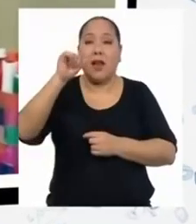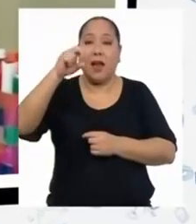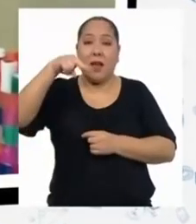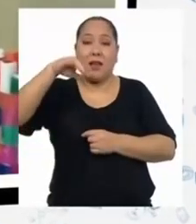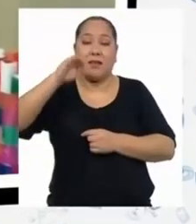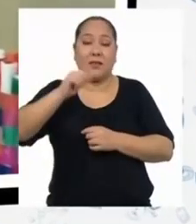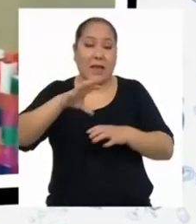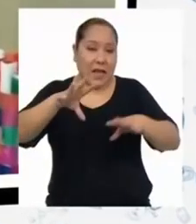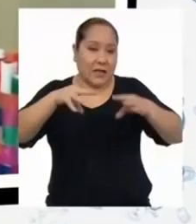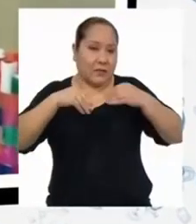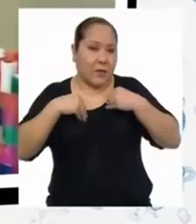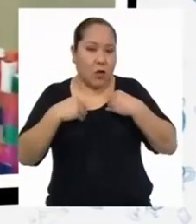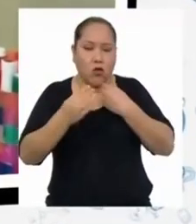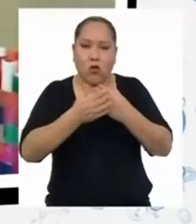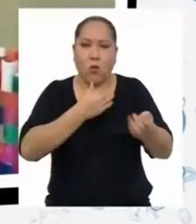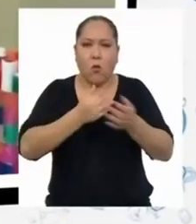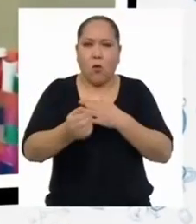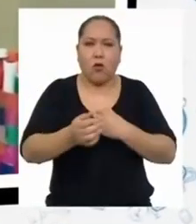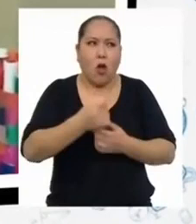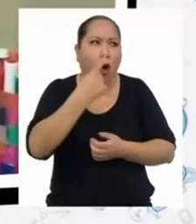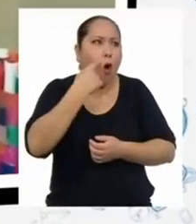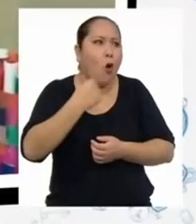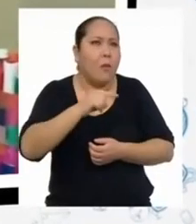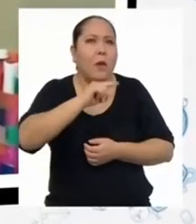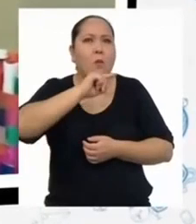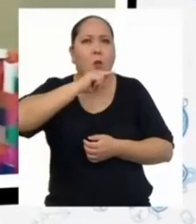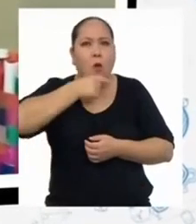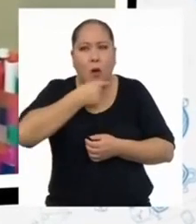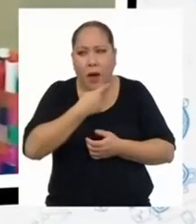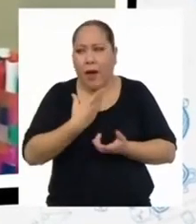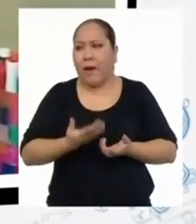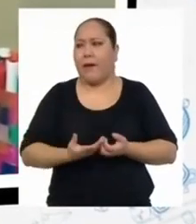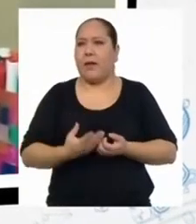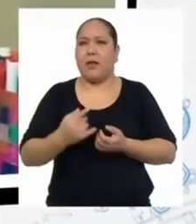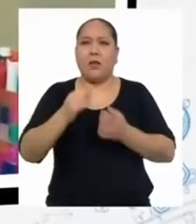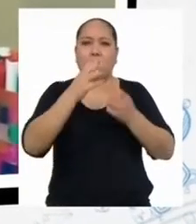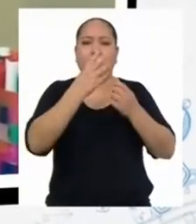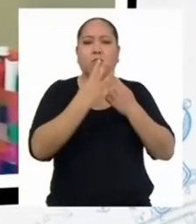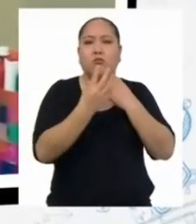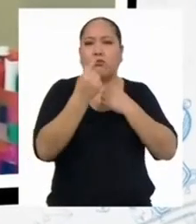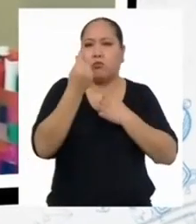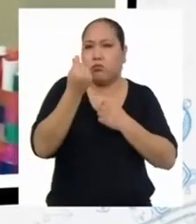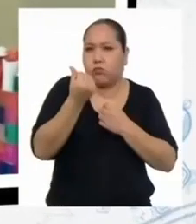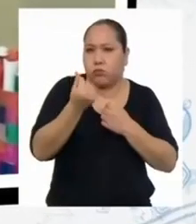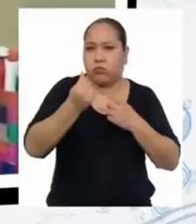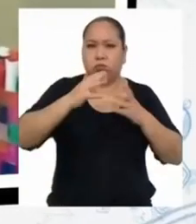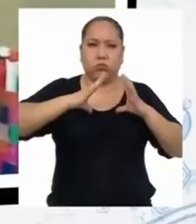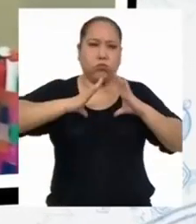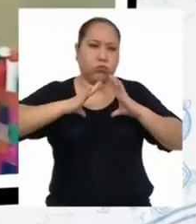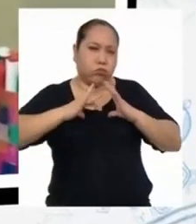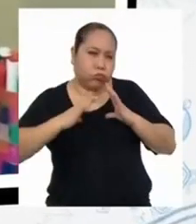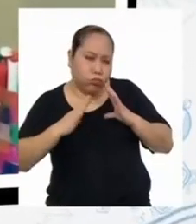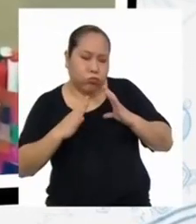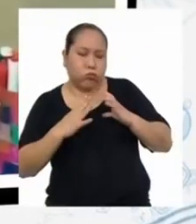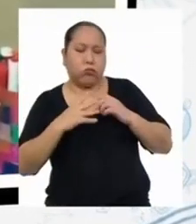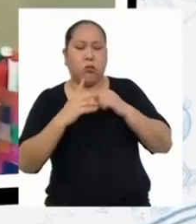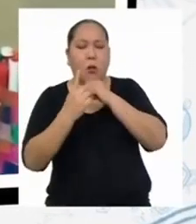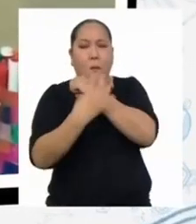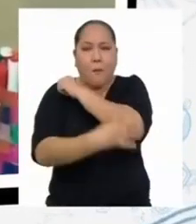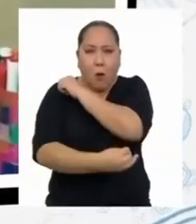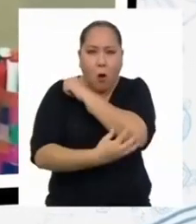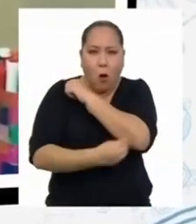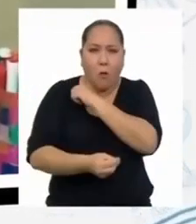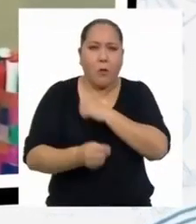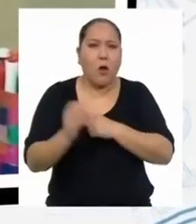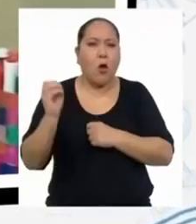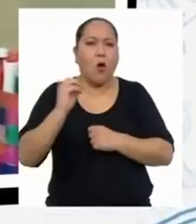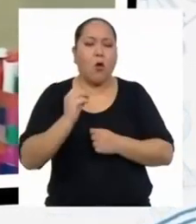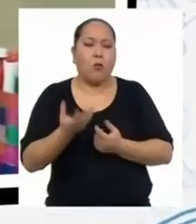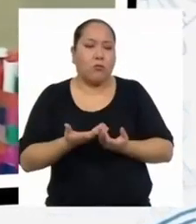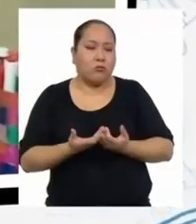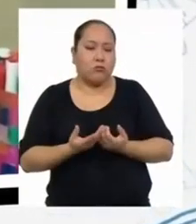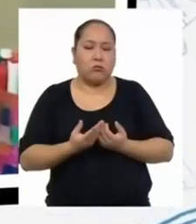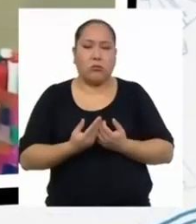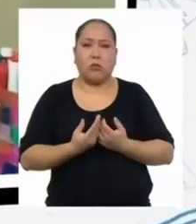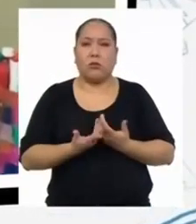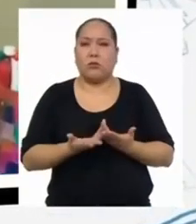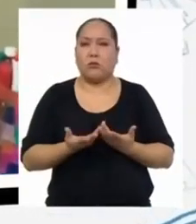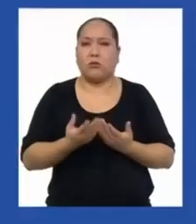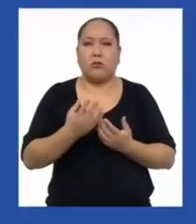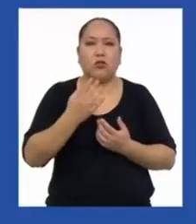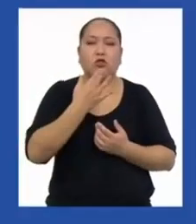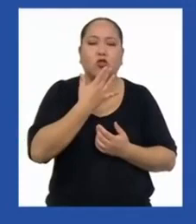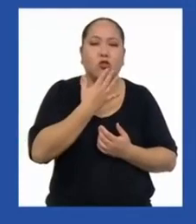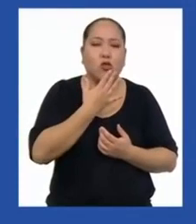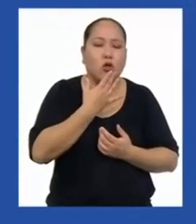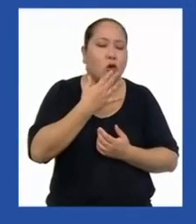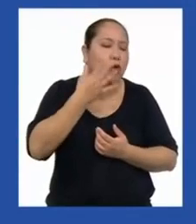social o el color de su piel, y así tener una convivencia armónica entre pares. Muchas